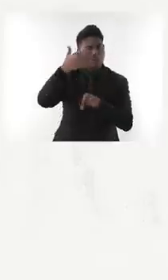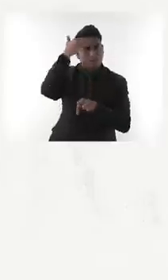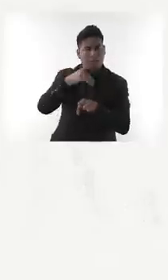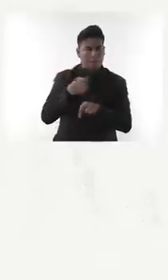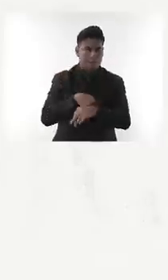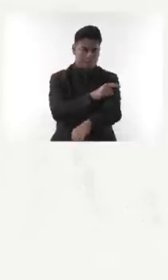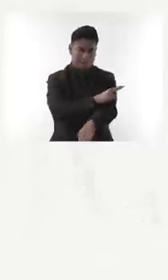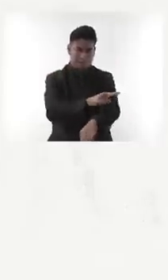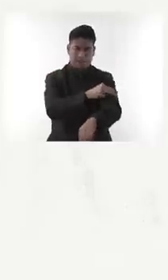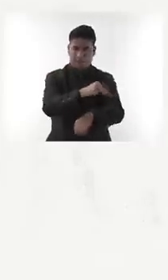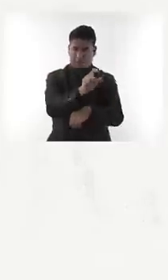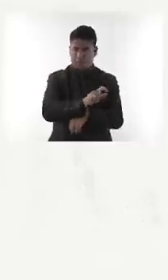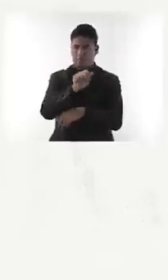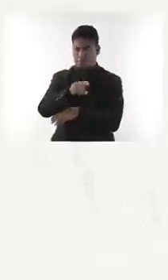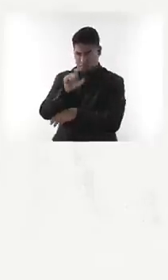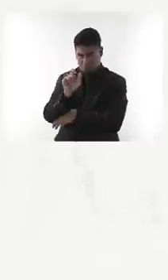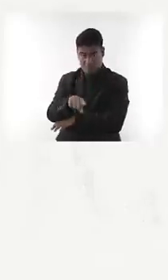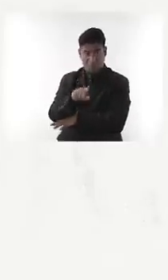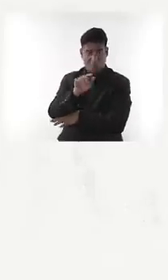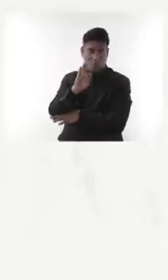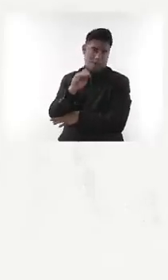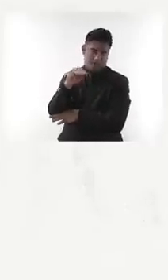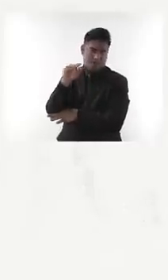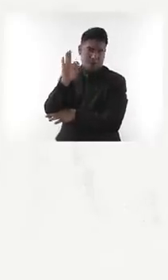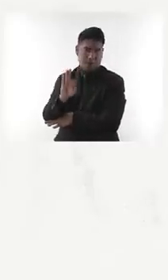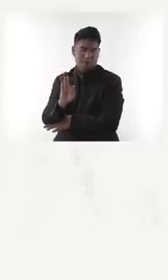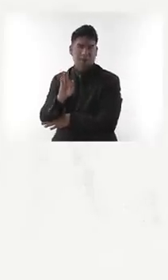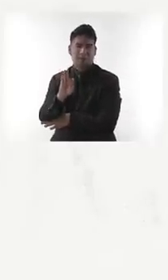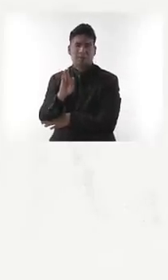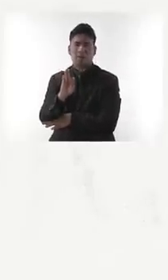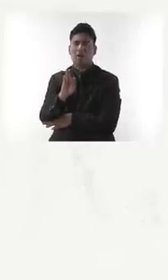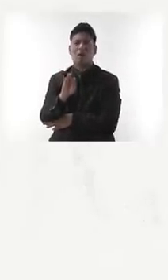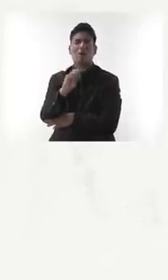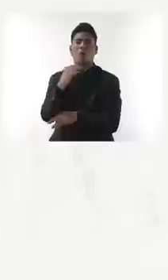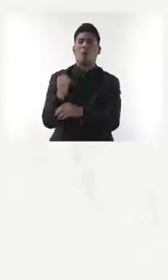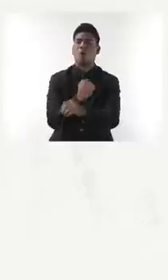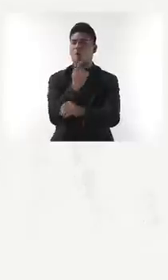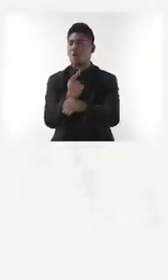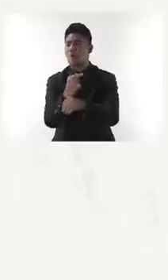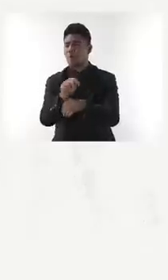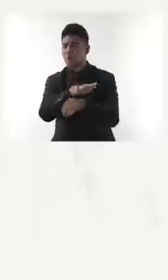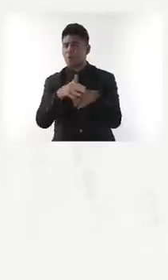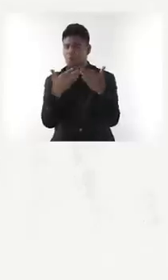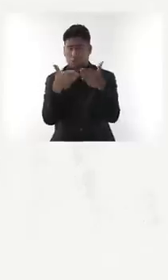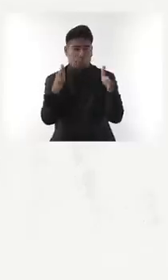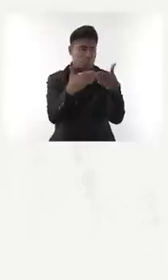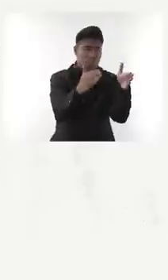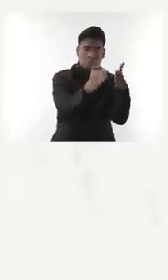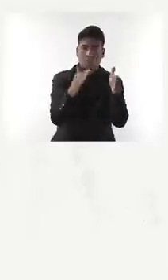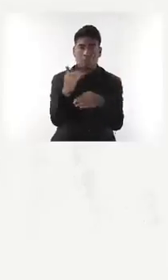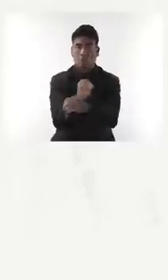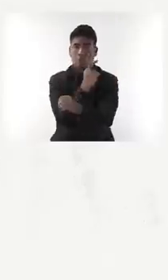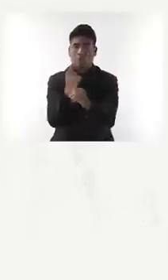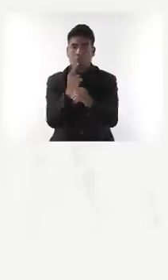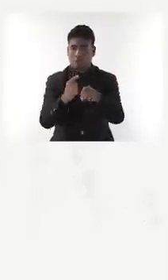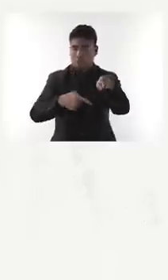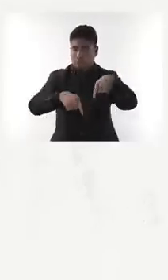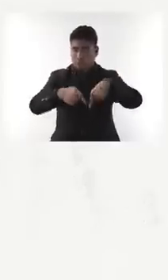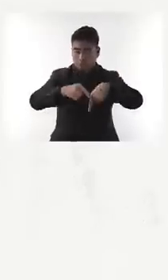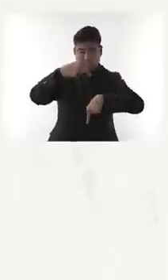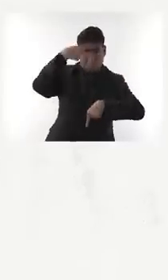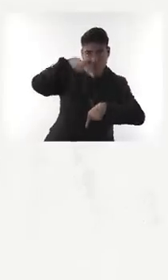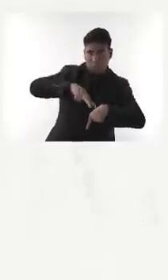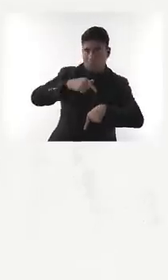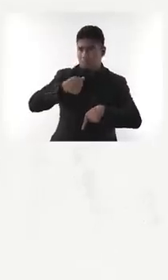MX y de la propia federación. Abrir espacios adicionales para jugadores mexicanos, reduciendo la cantidad de jugadores